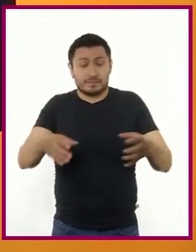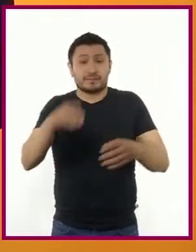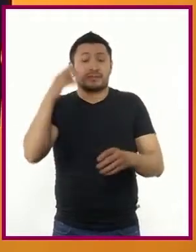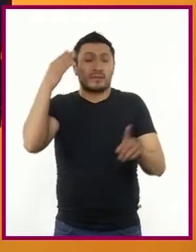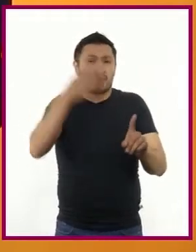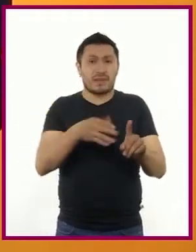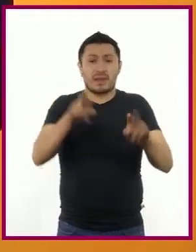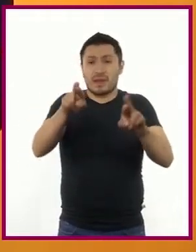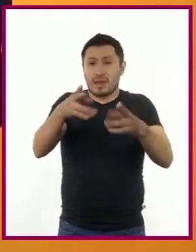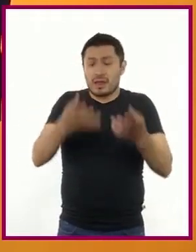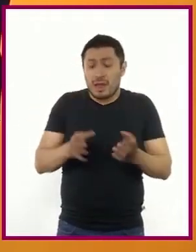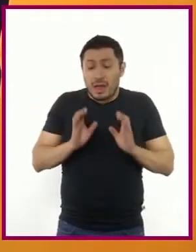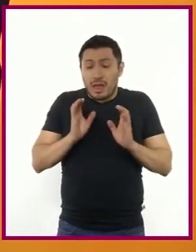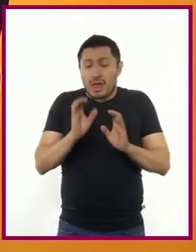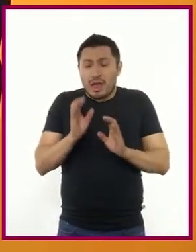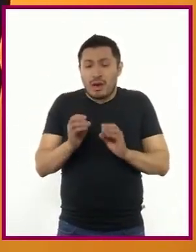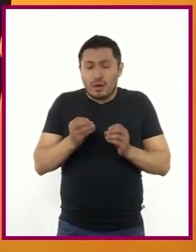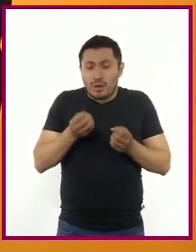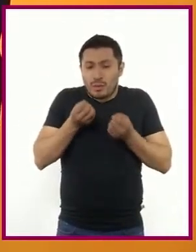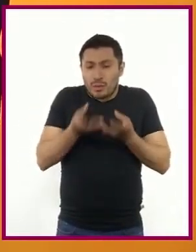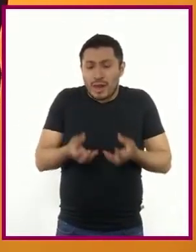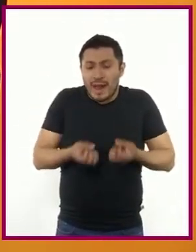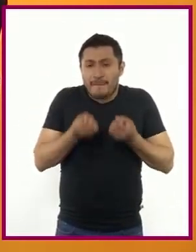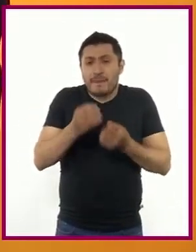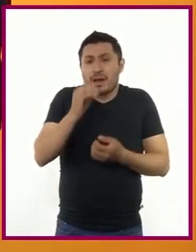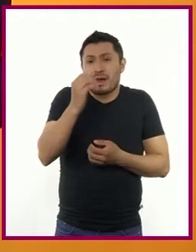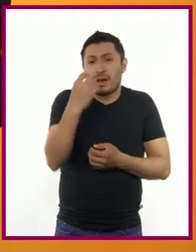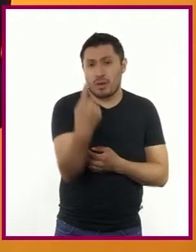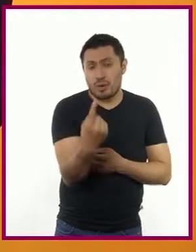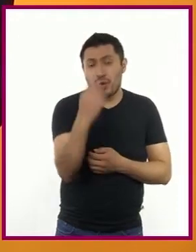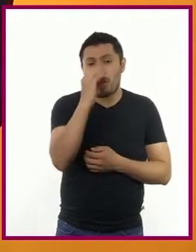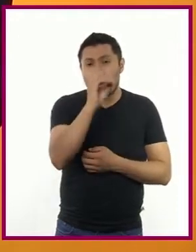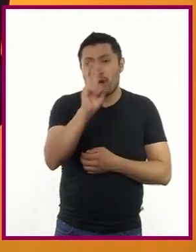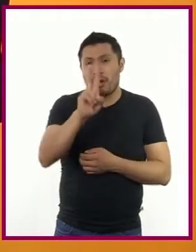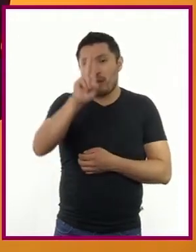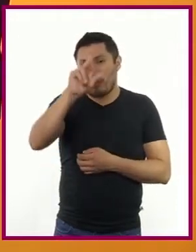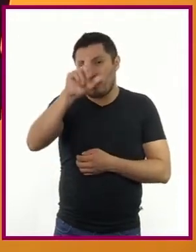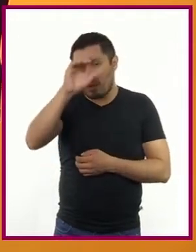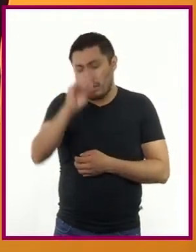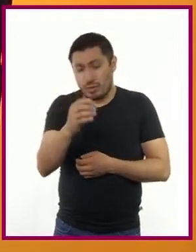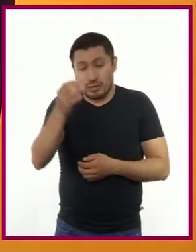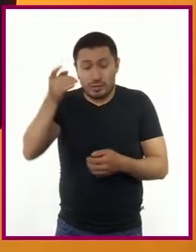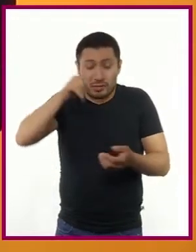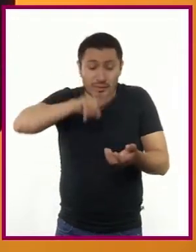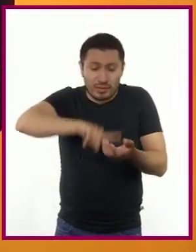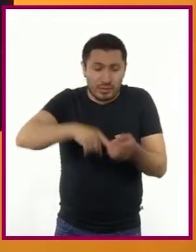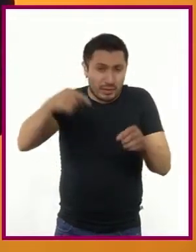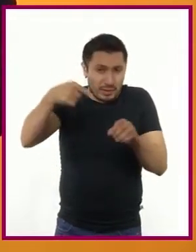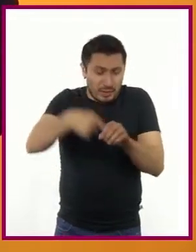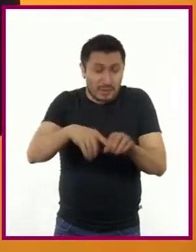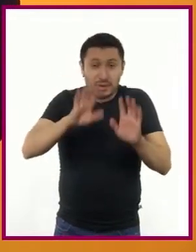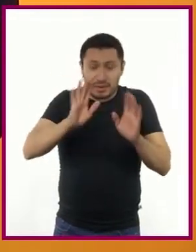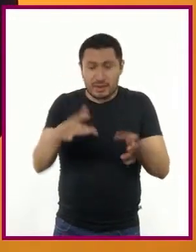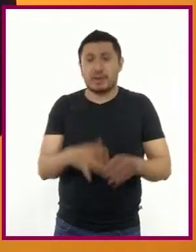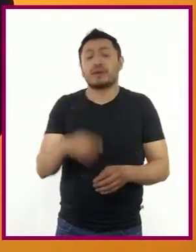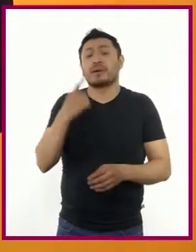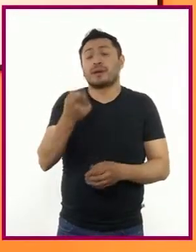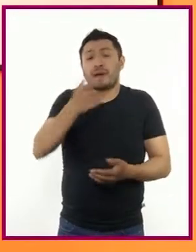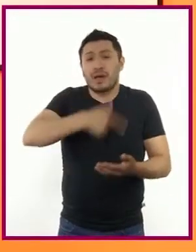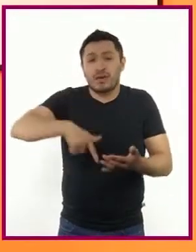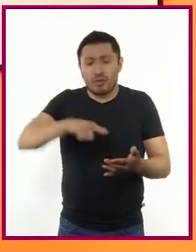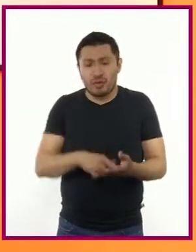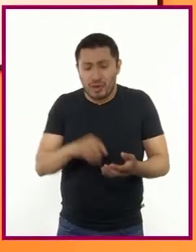recibir, retener y alimentar un óvulo fecundado. Además, es el lugar donde se desarrolla el embrión.